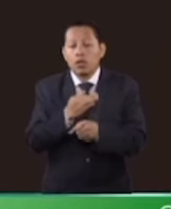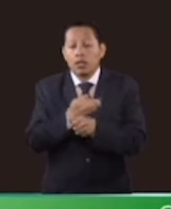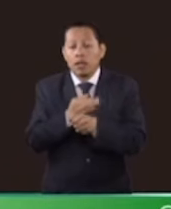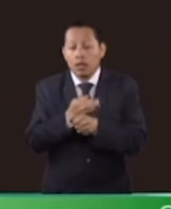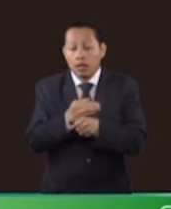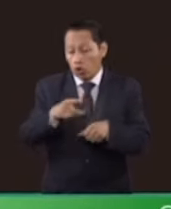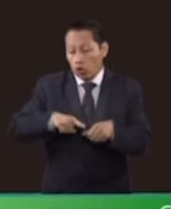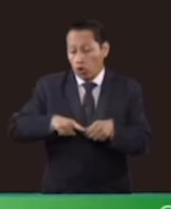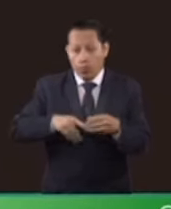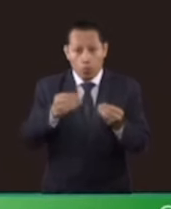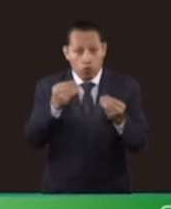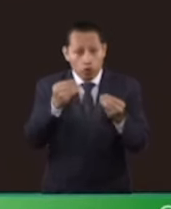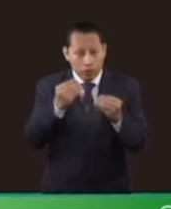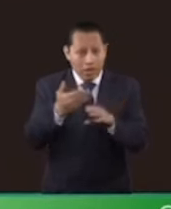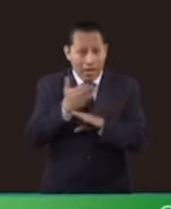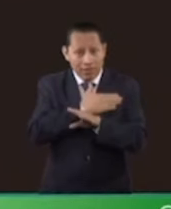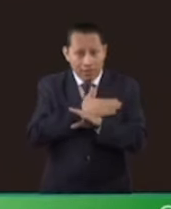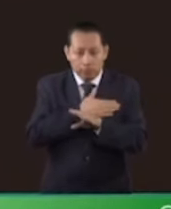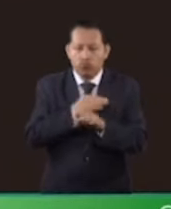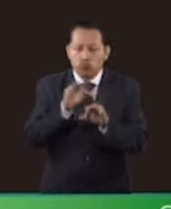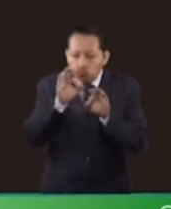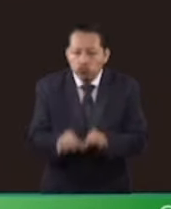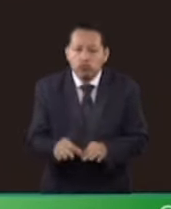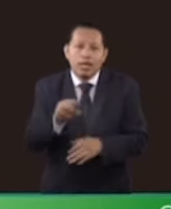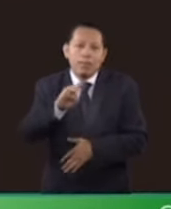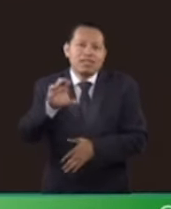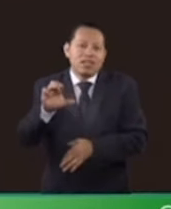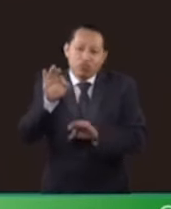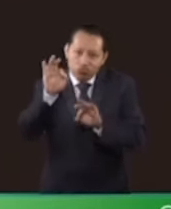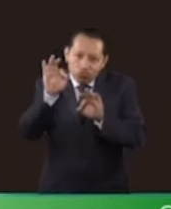el gobierno se formaron en movimiento